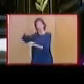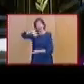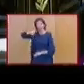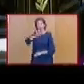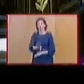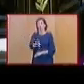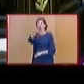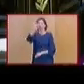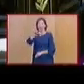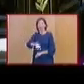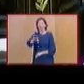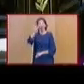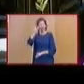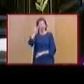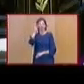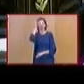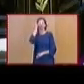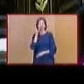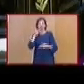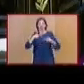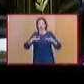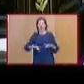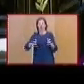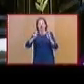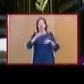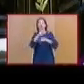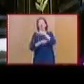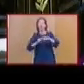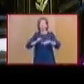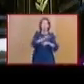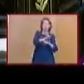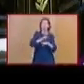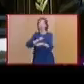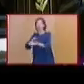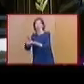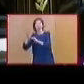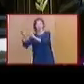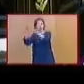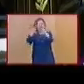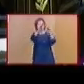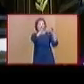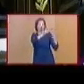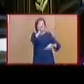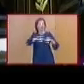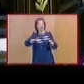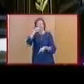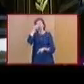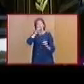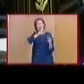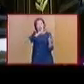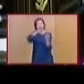y absoluta libertad lo que dedican a la sanidad, lo que dedican a la educación o lo que dedican a cualquier otra partida. Y, desde luego,